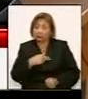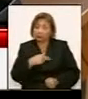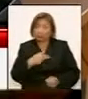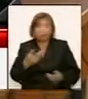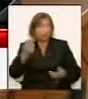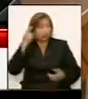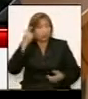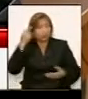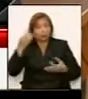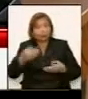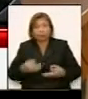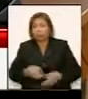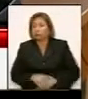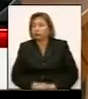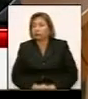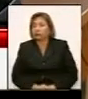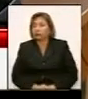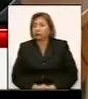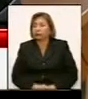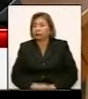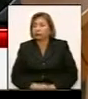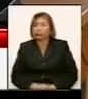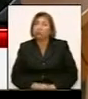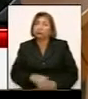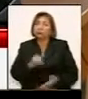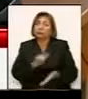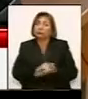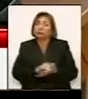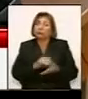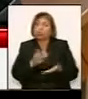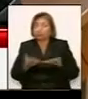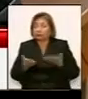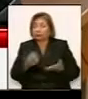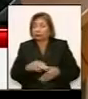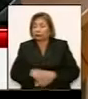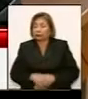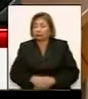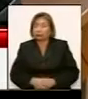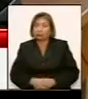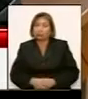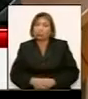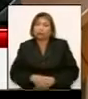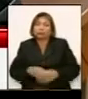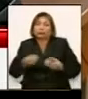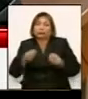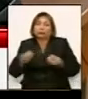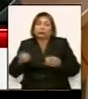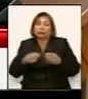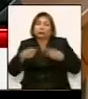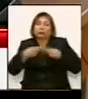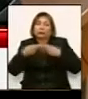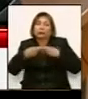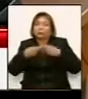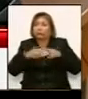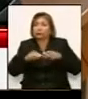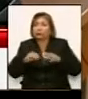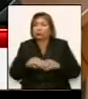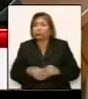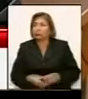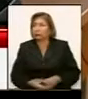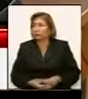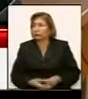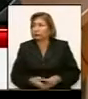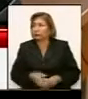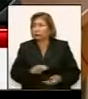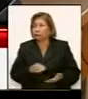creo lo que creemos que tiene que pasar es que haya más información obviamente cómo funciona la tecnología que las organizaciones sepan